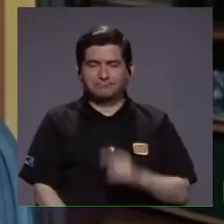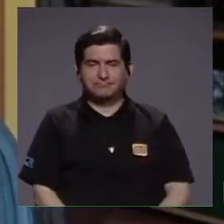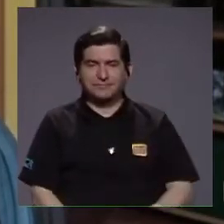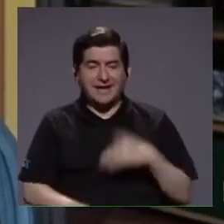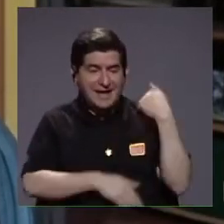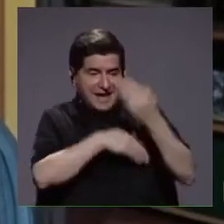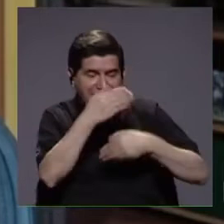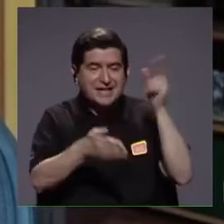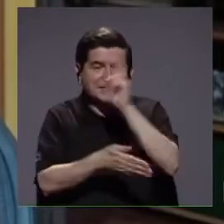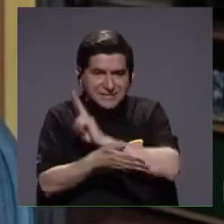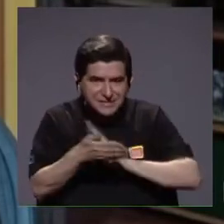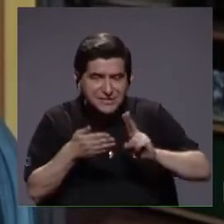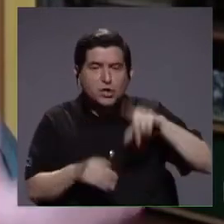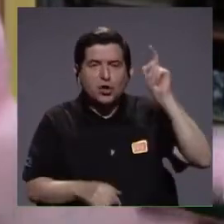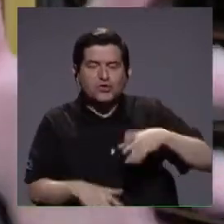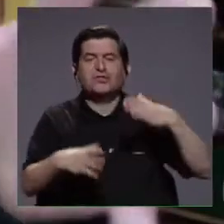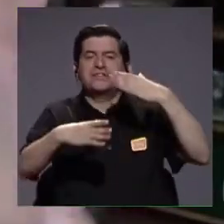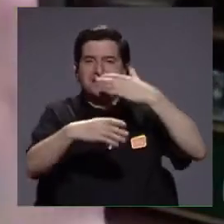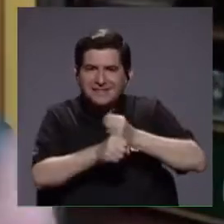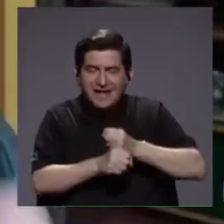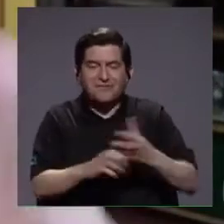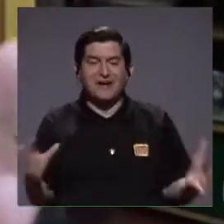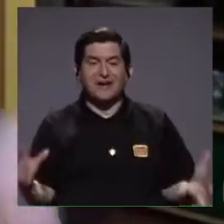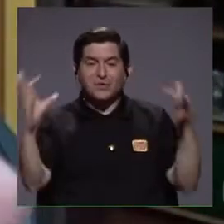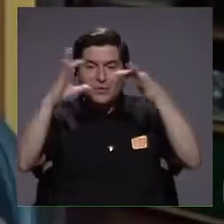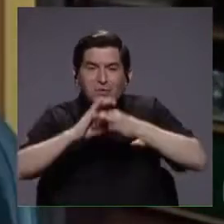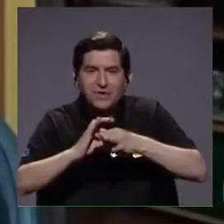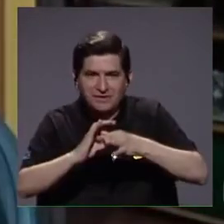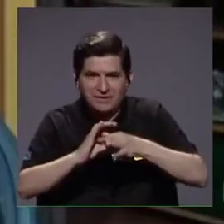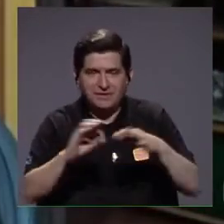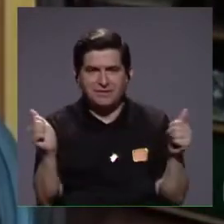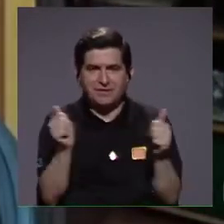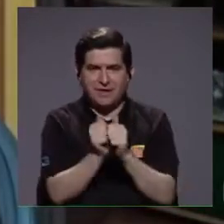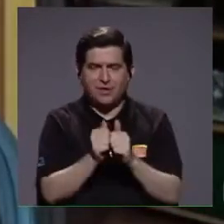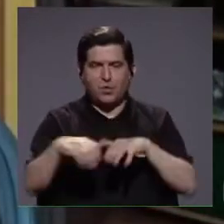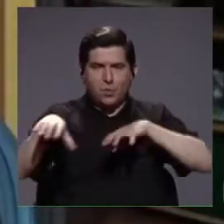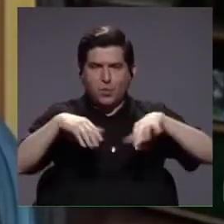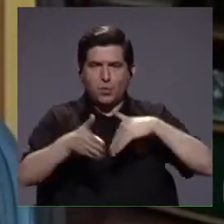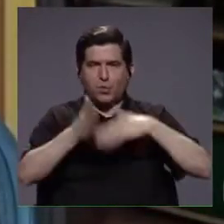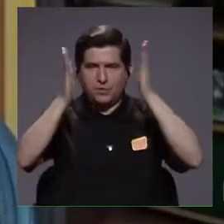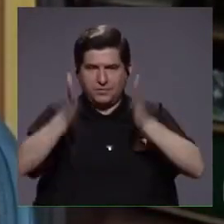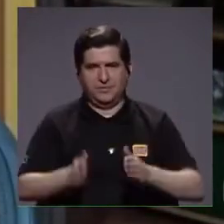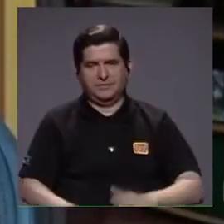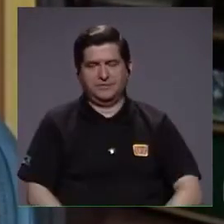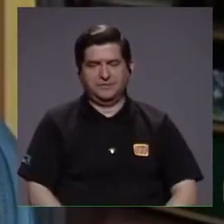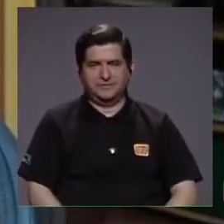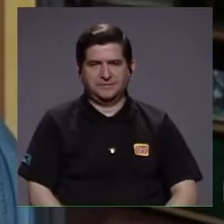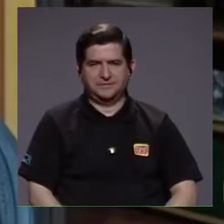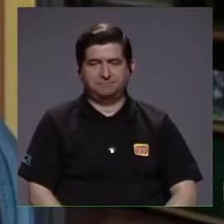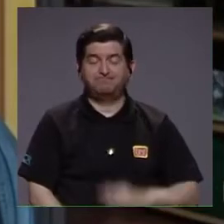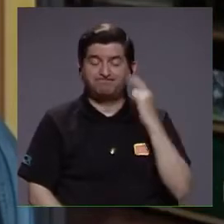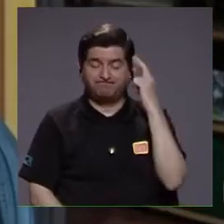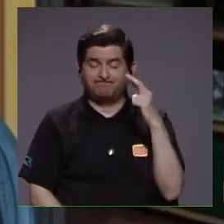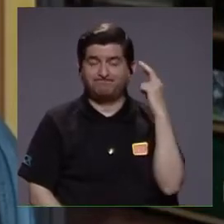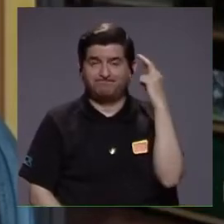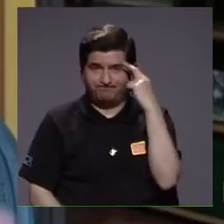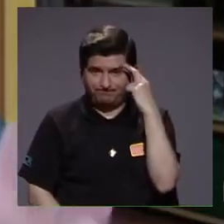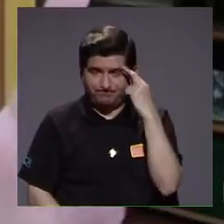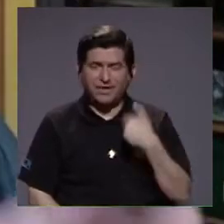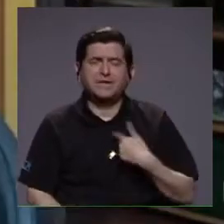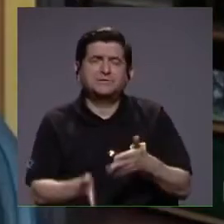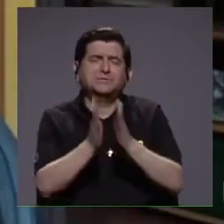comprender que la gestión universitaria se debe realizar en conjunto con el movimiento estudiantil. Por